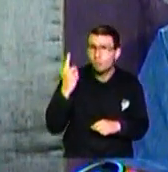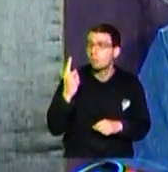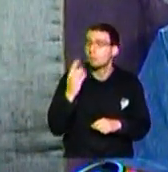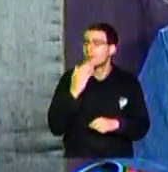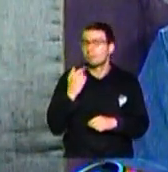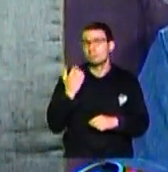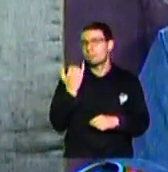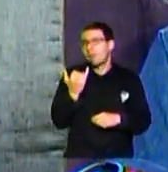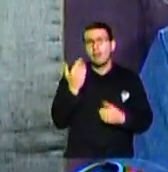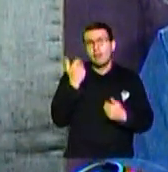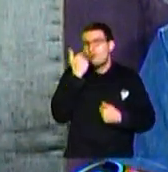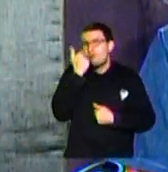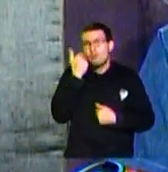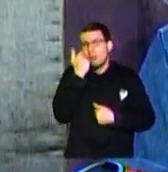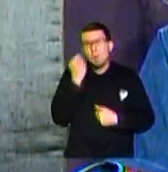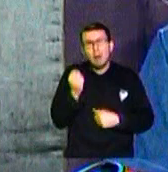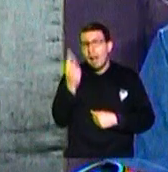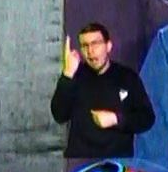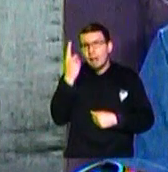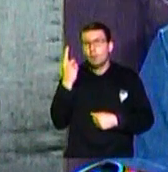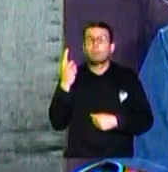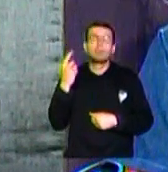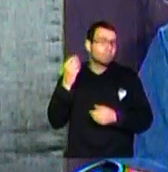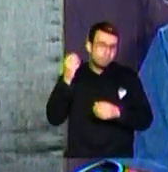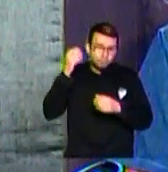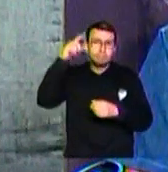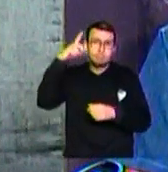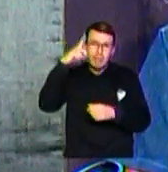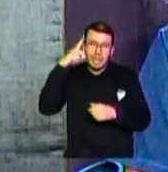con relación al metabolismo,